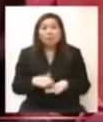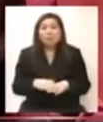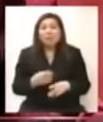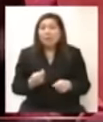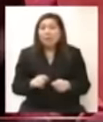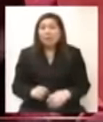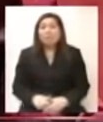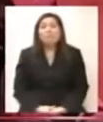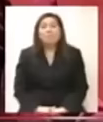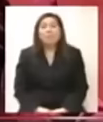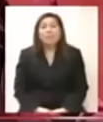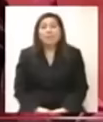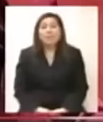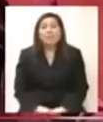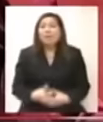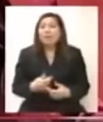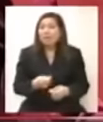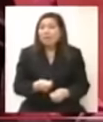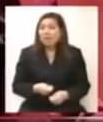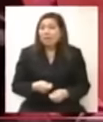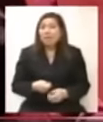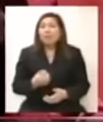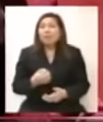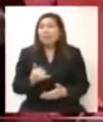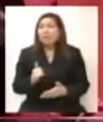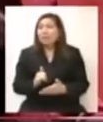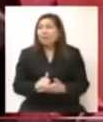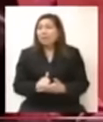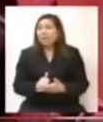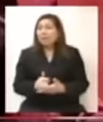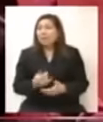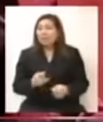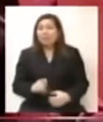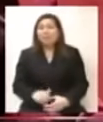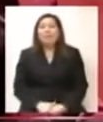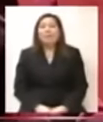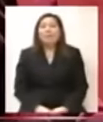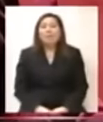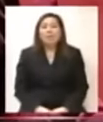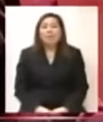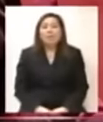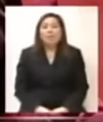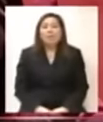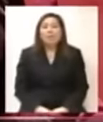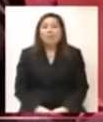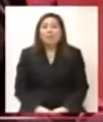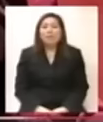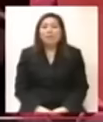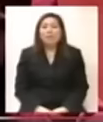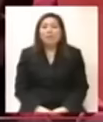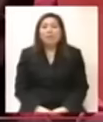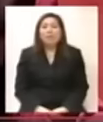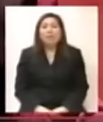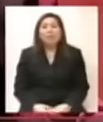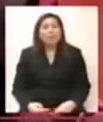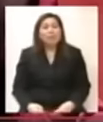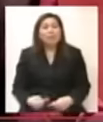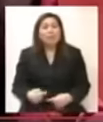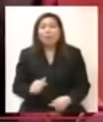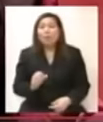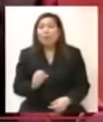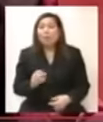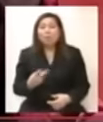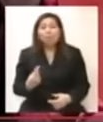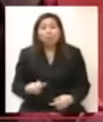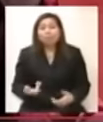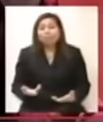la venta de nuestros productos agropecuarios que ya se están vendiendo no sé si haí eso en discusión o no